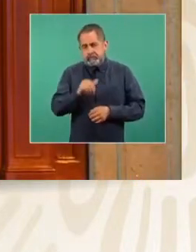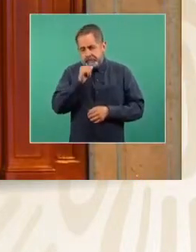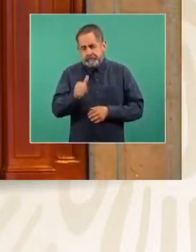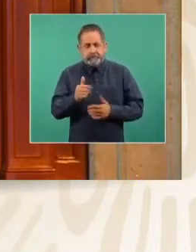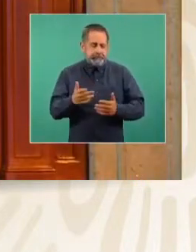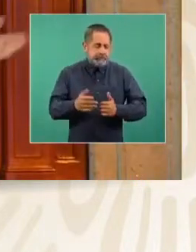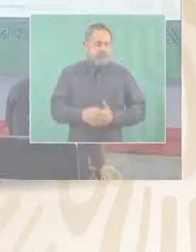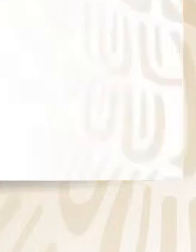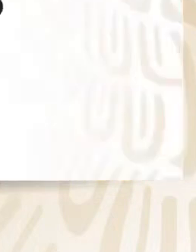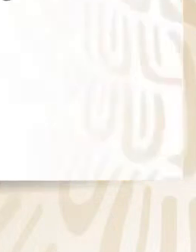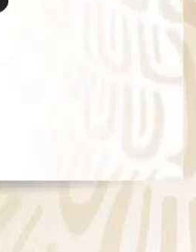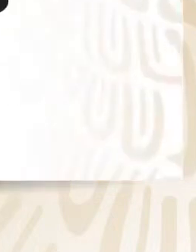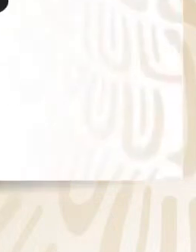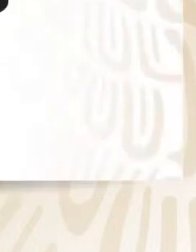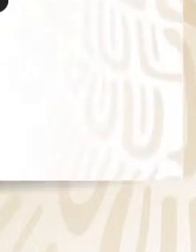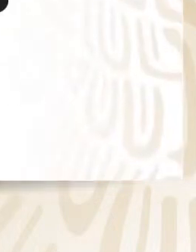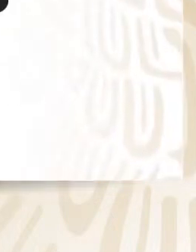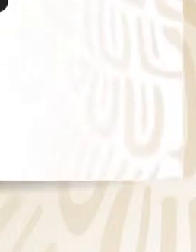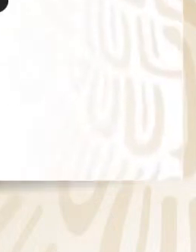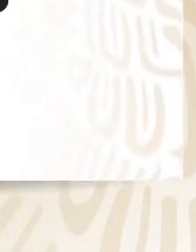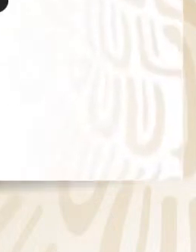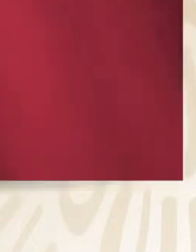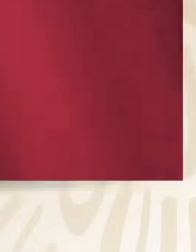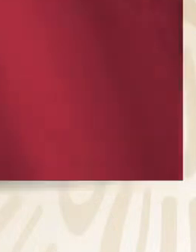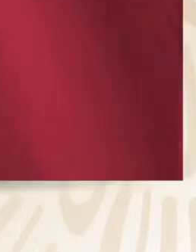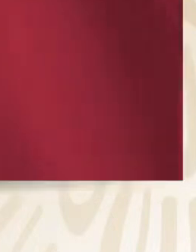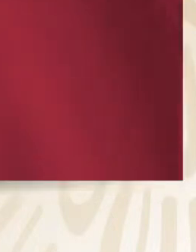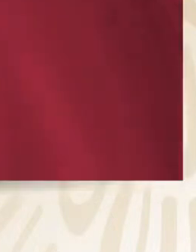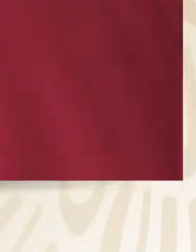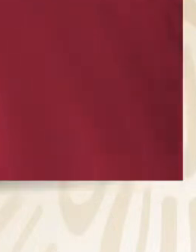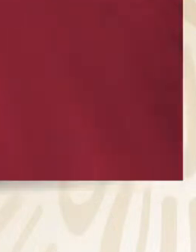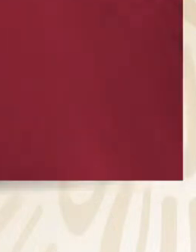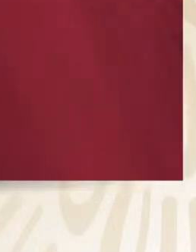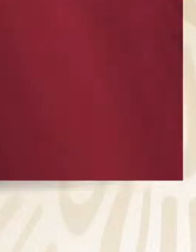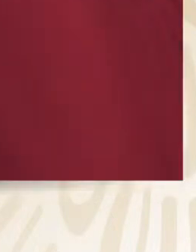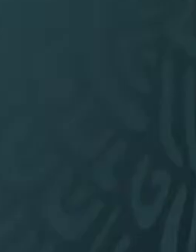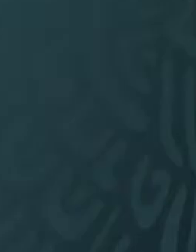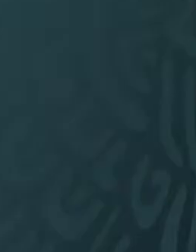la enfermedad. Quédate en casa. Gobierno de México.